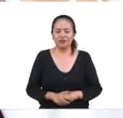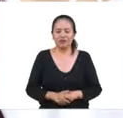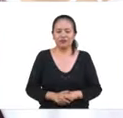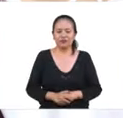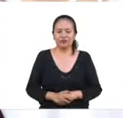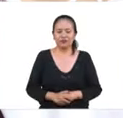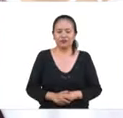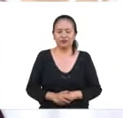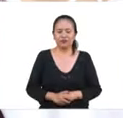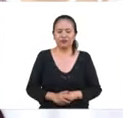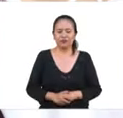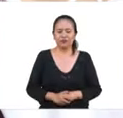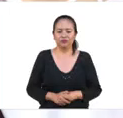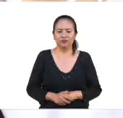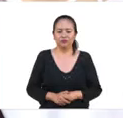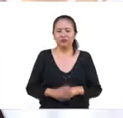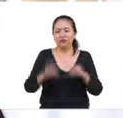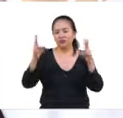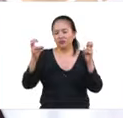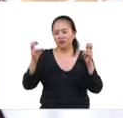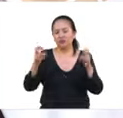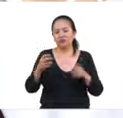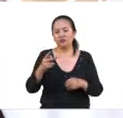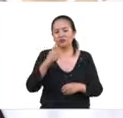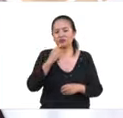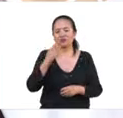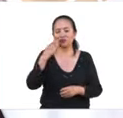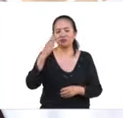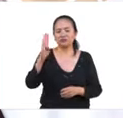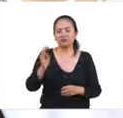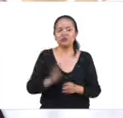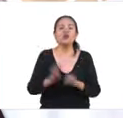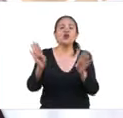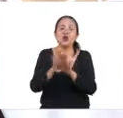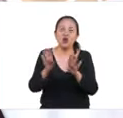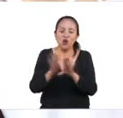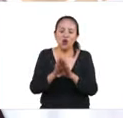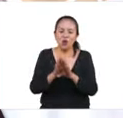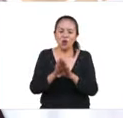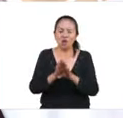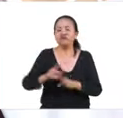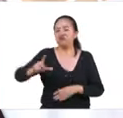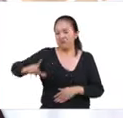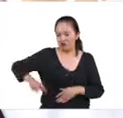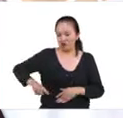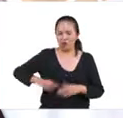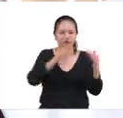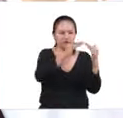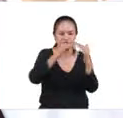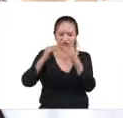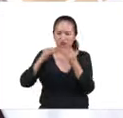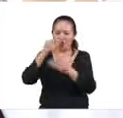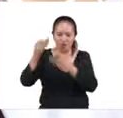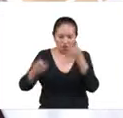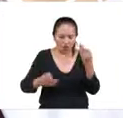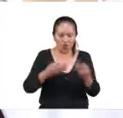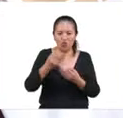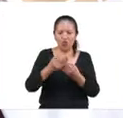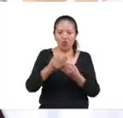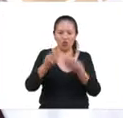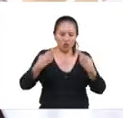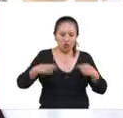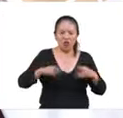pues todo el tema de, aunque esté el plan B, pues de cómo fortalecer el sistema democrático en nuestro país, la democracia